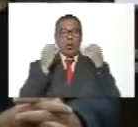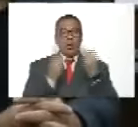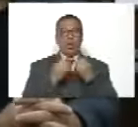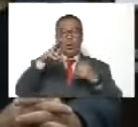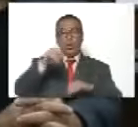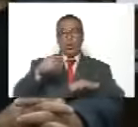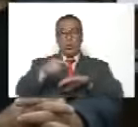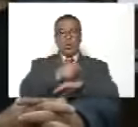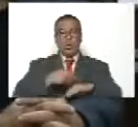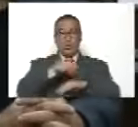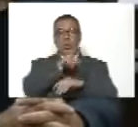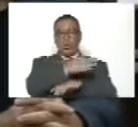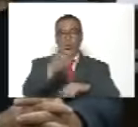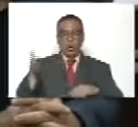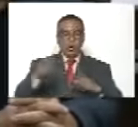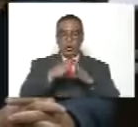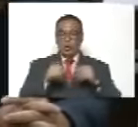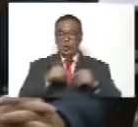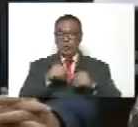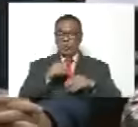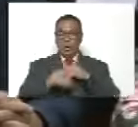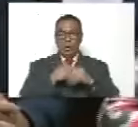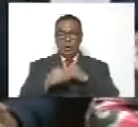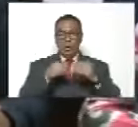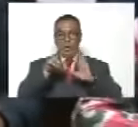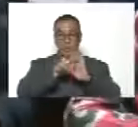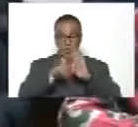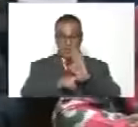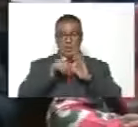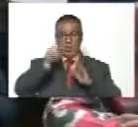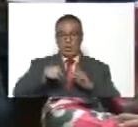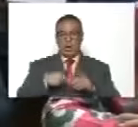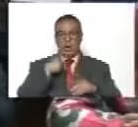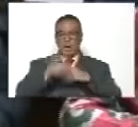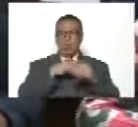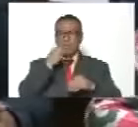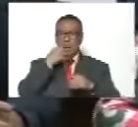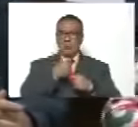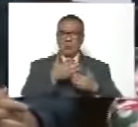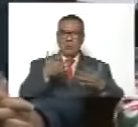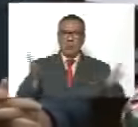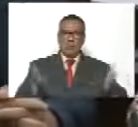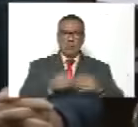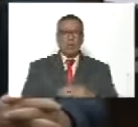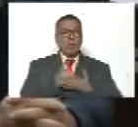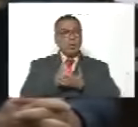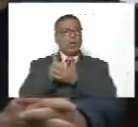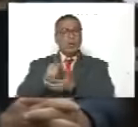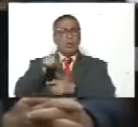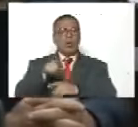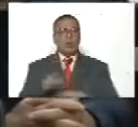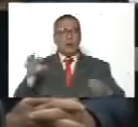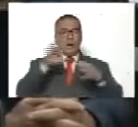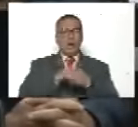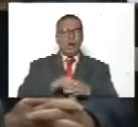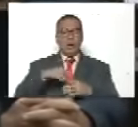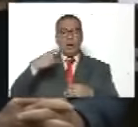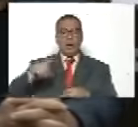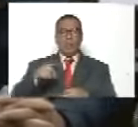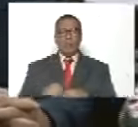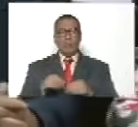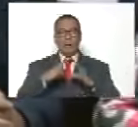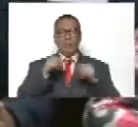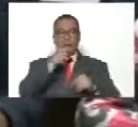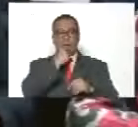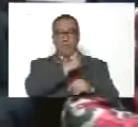no gubernamentales, si ustedes tienen todas sus cuestiones en regla y siguen haciendo el bien por el país, van a contar también con esta Alianza Democrática. Es